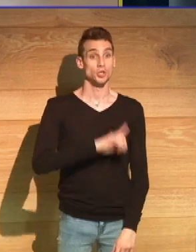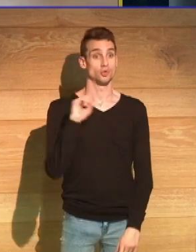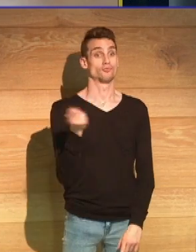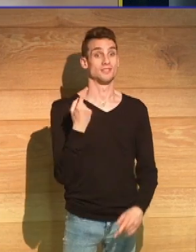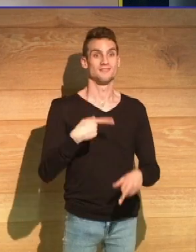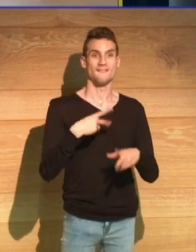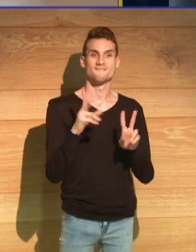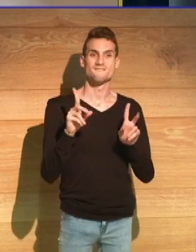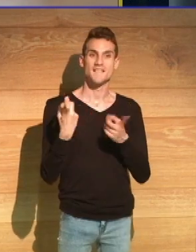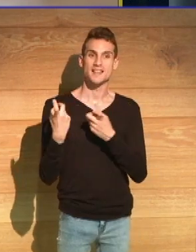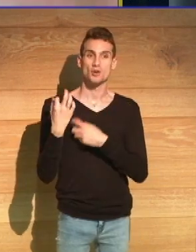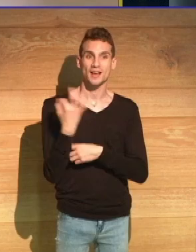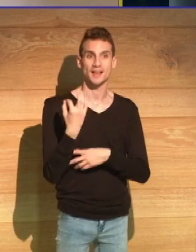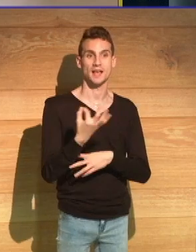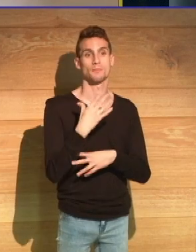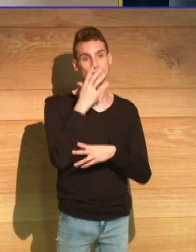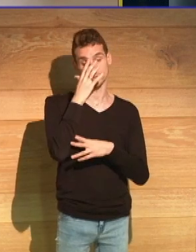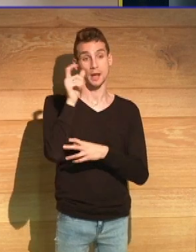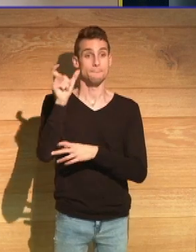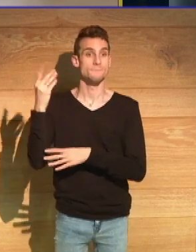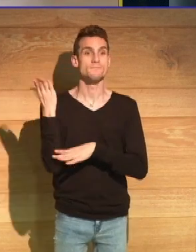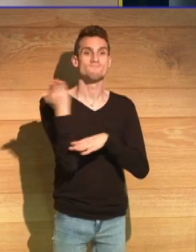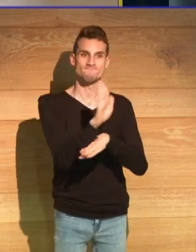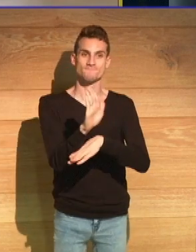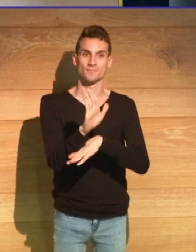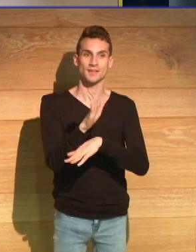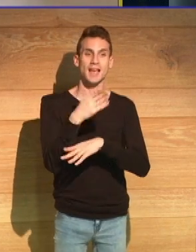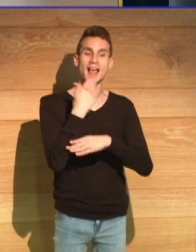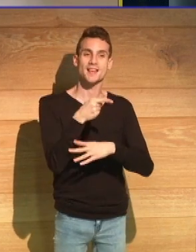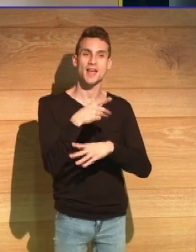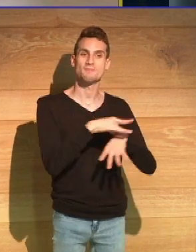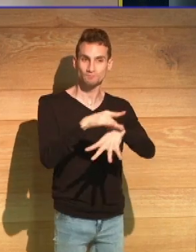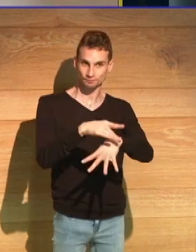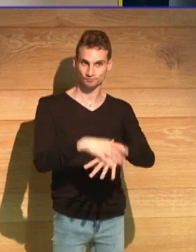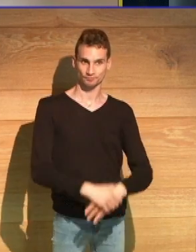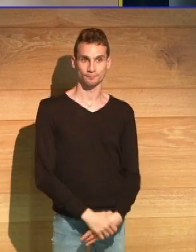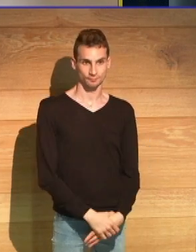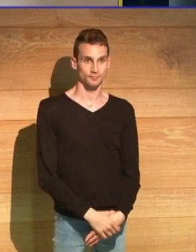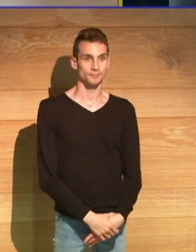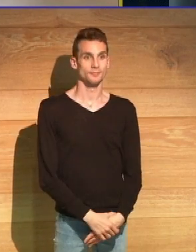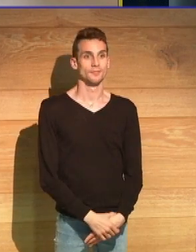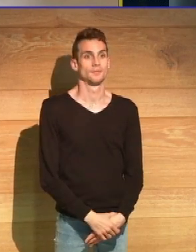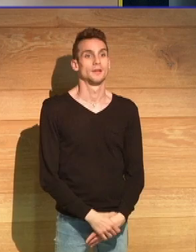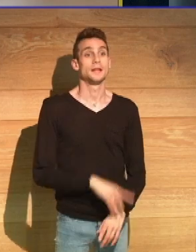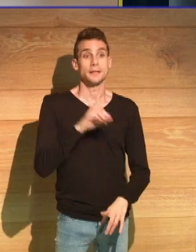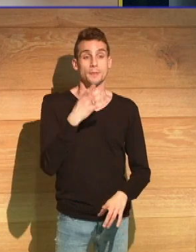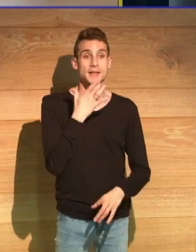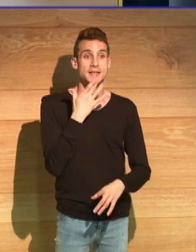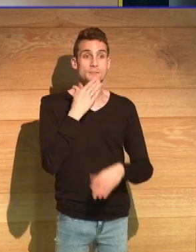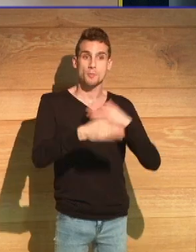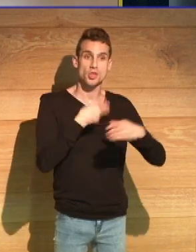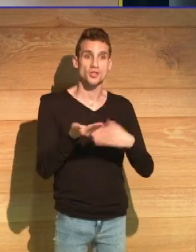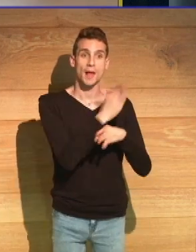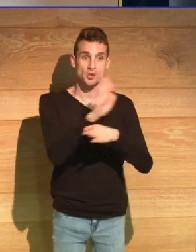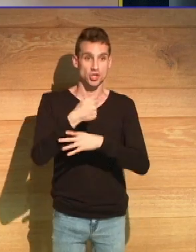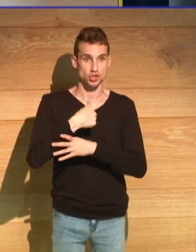voces inspiradoras y voces que de alguna manera nos iluminen ese camino. Entonces, acabando hoy, en realidad a mí, por ejemplo, cuando empezamos el proceso de la exposición, yo y